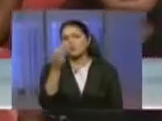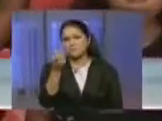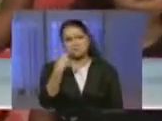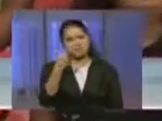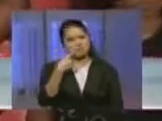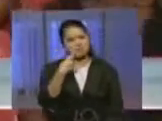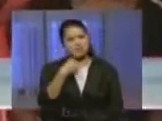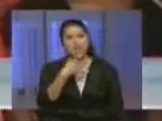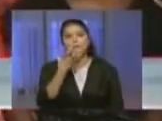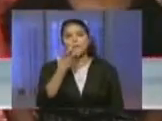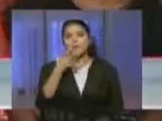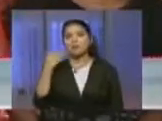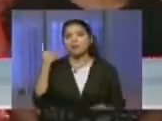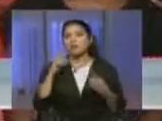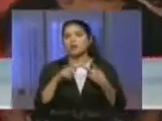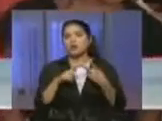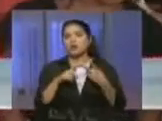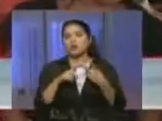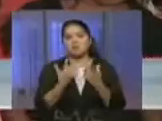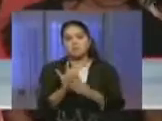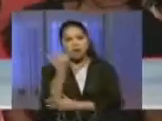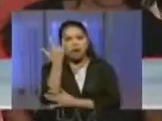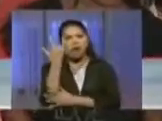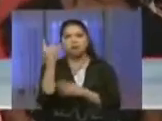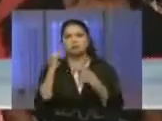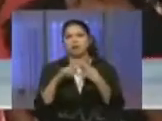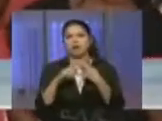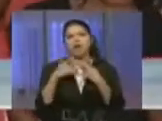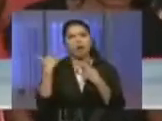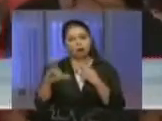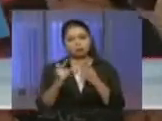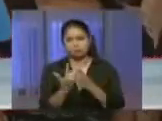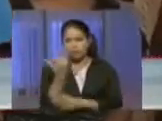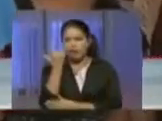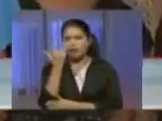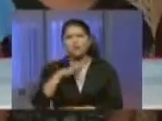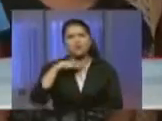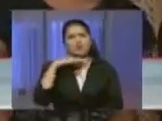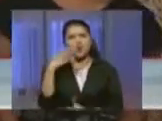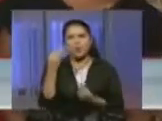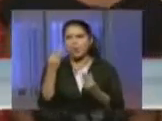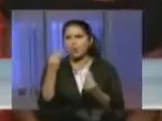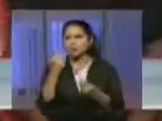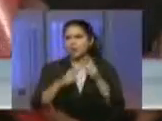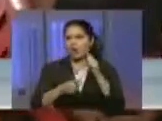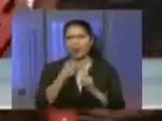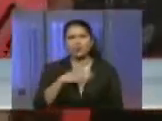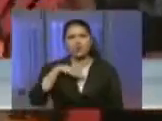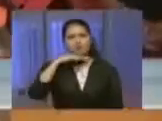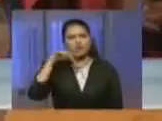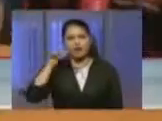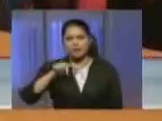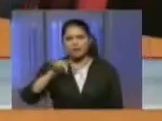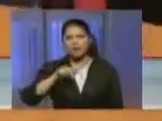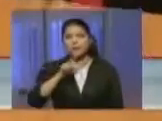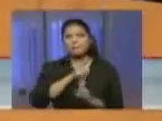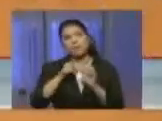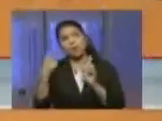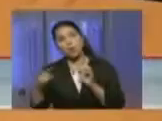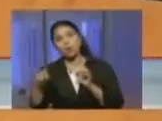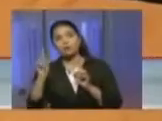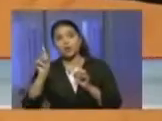lo menos plantas vamos a ponerles mucho curativo y este también